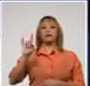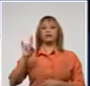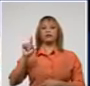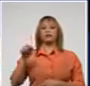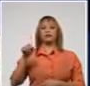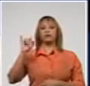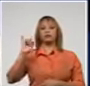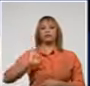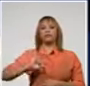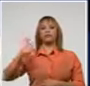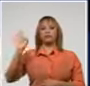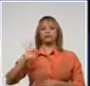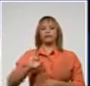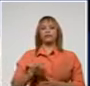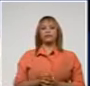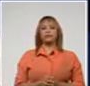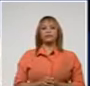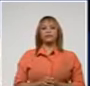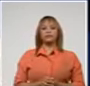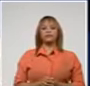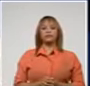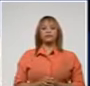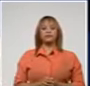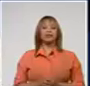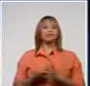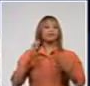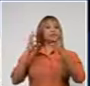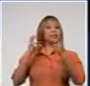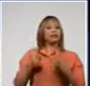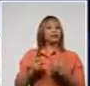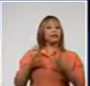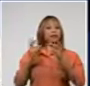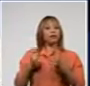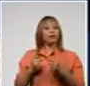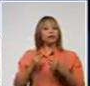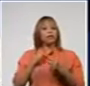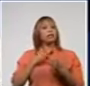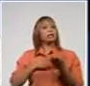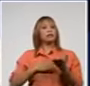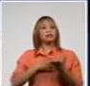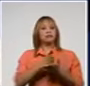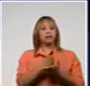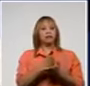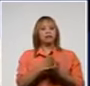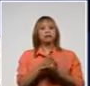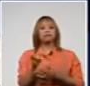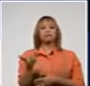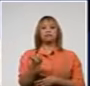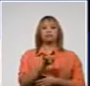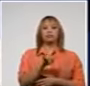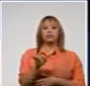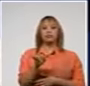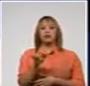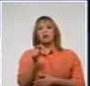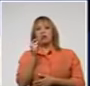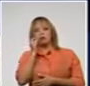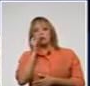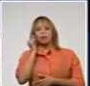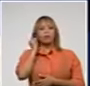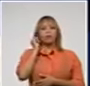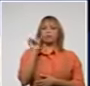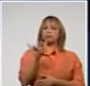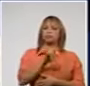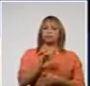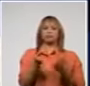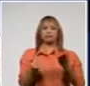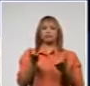49,6%. Dese cuenta de que es una cifra que se mantiene similar en ambos sexos.